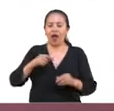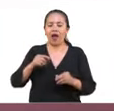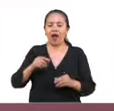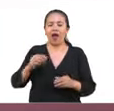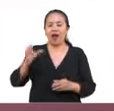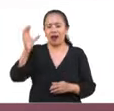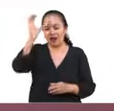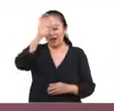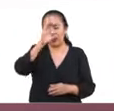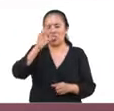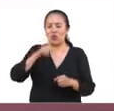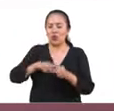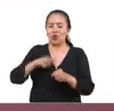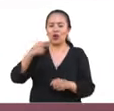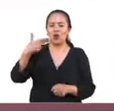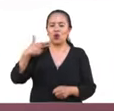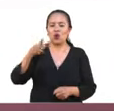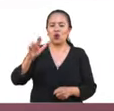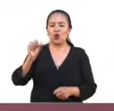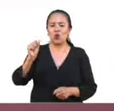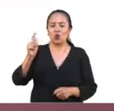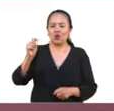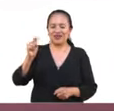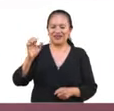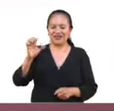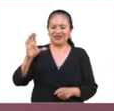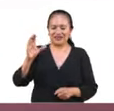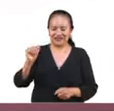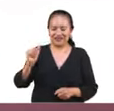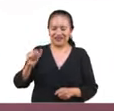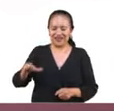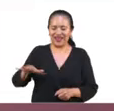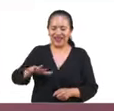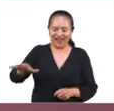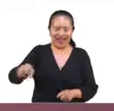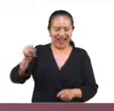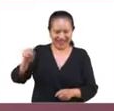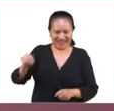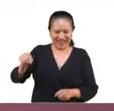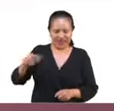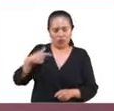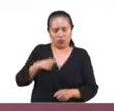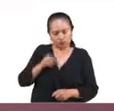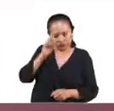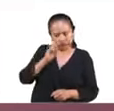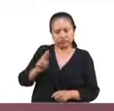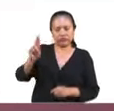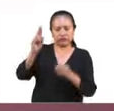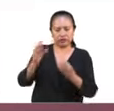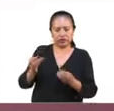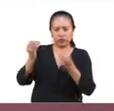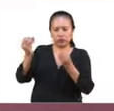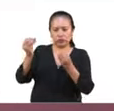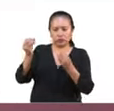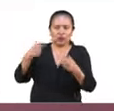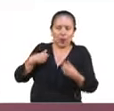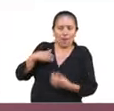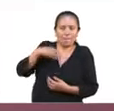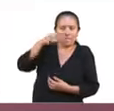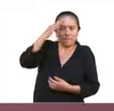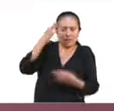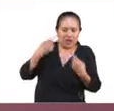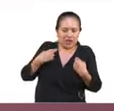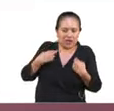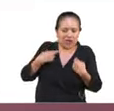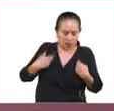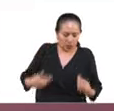cultura huasteca-tenec y a cualquiera de los pueblos originarios, y por eso dije, ¿lo portaré o no? Porque